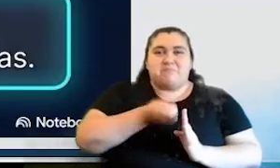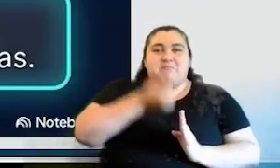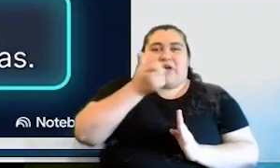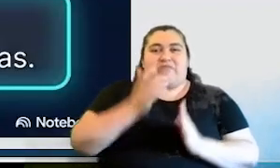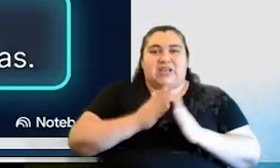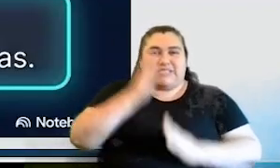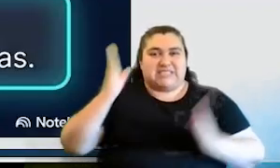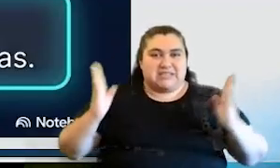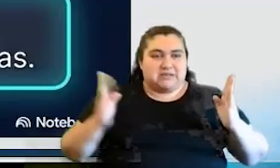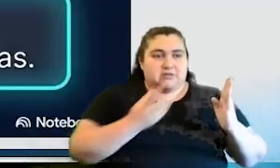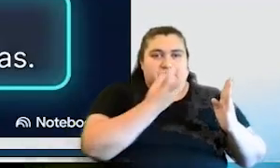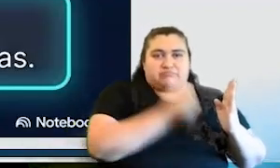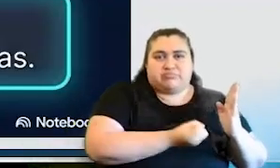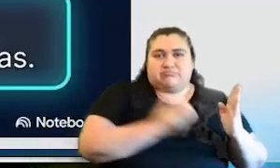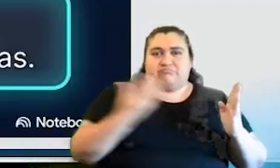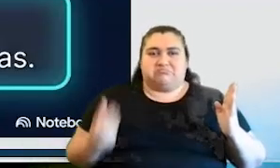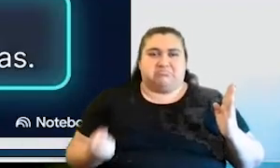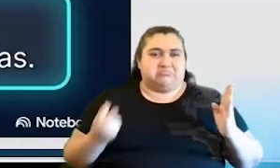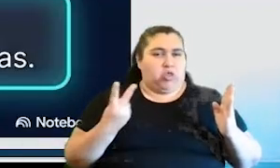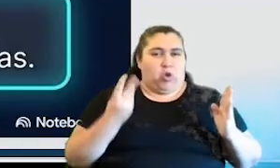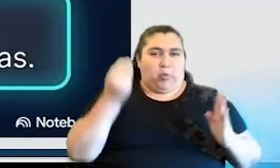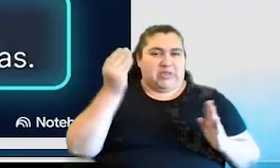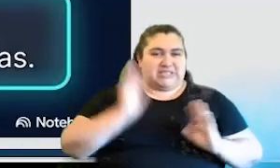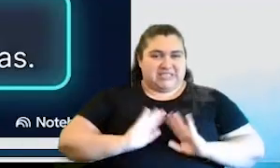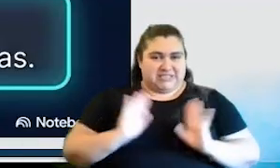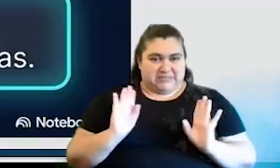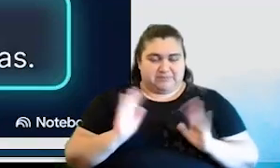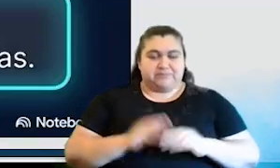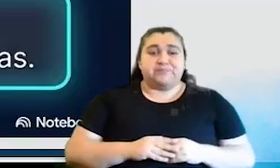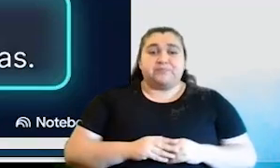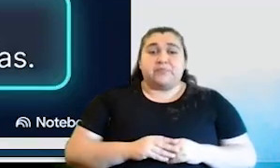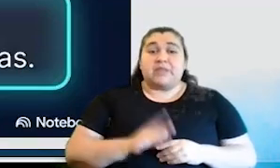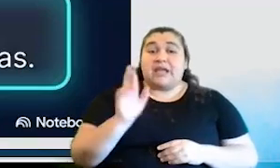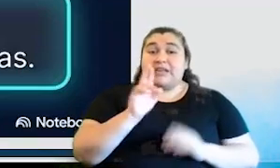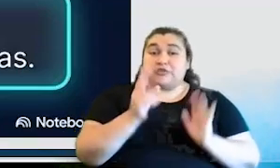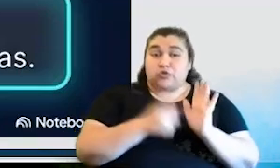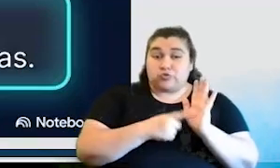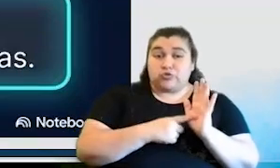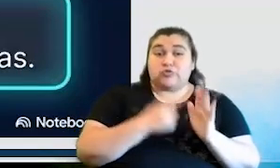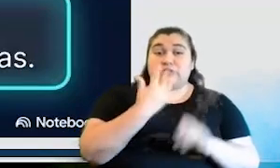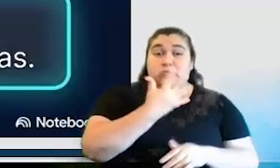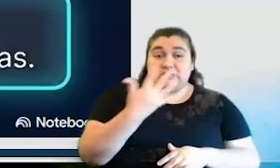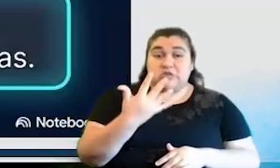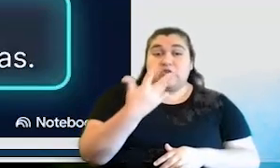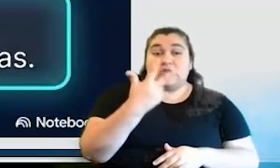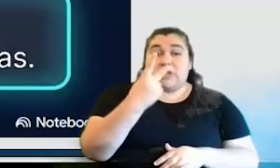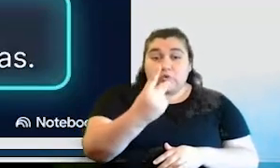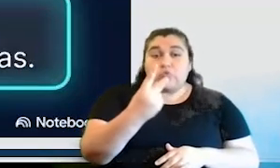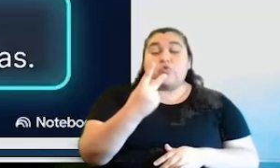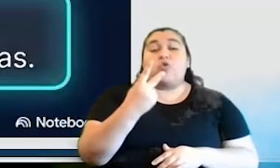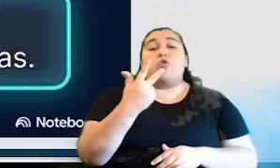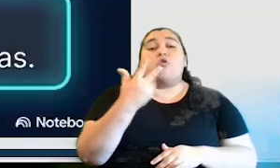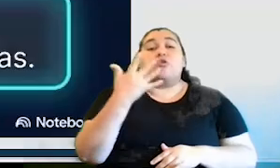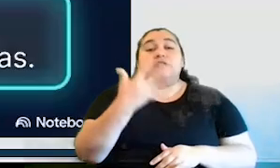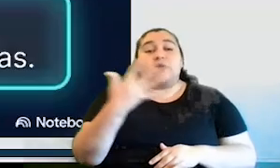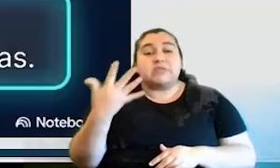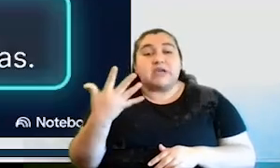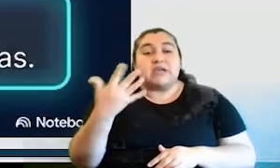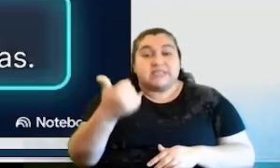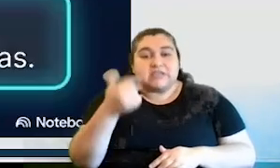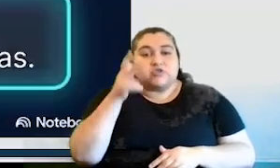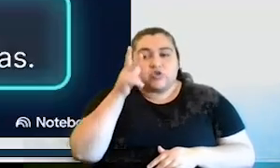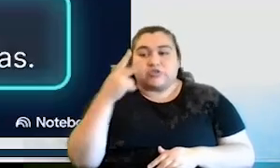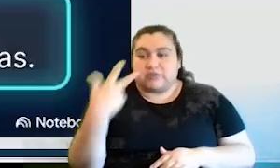bolsillo del empleado. Estas dos resoluciones, la 5531 y la 5683, establecen